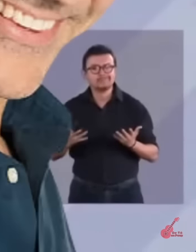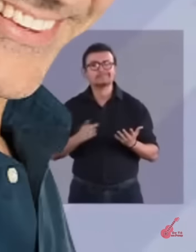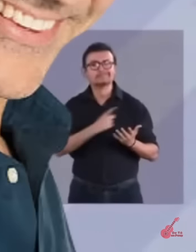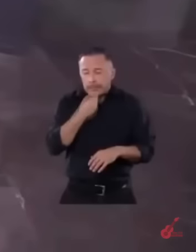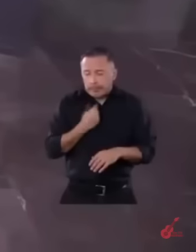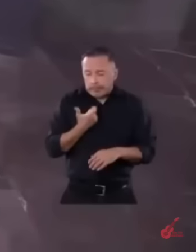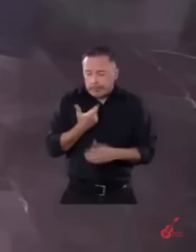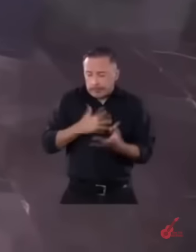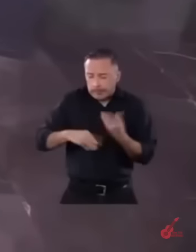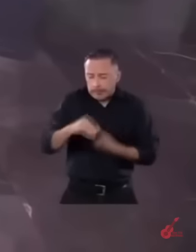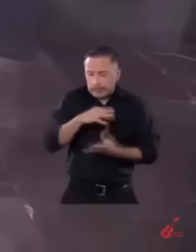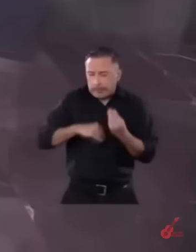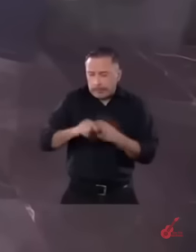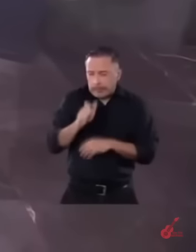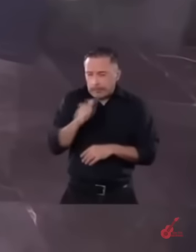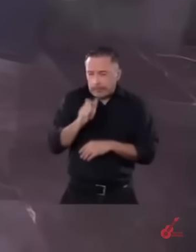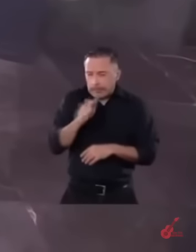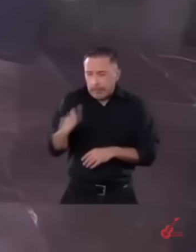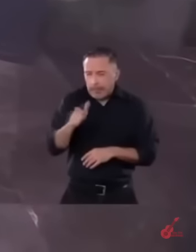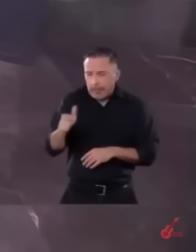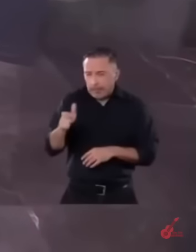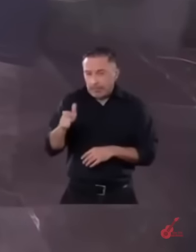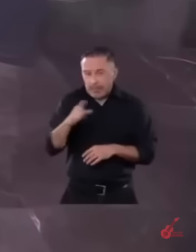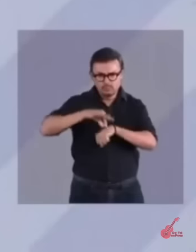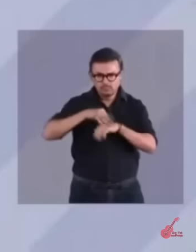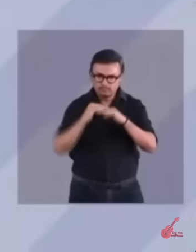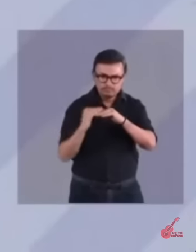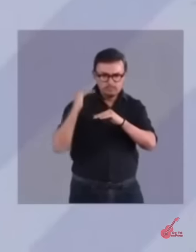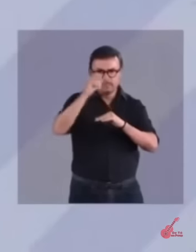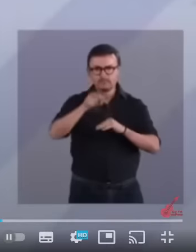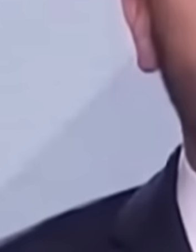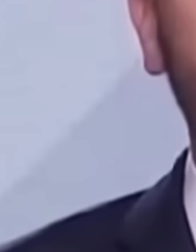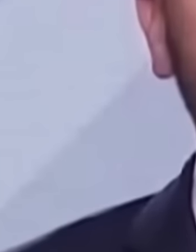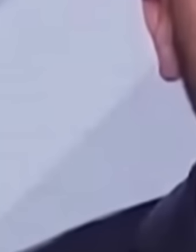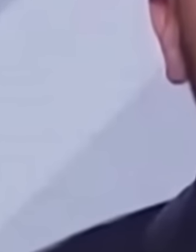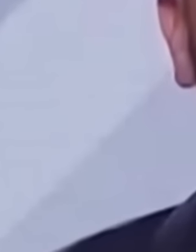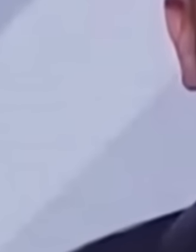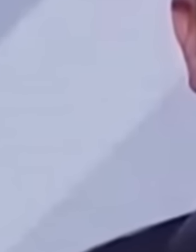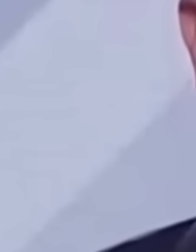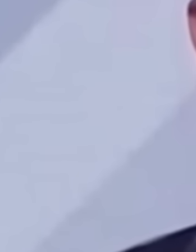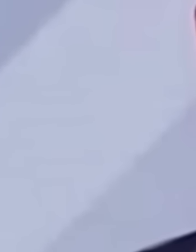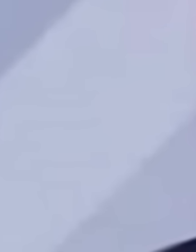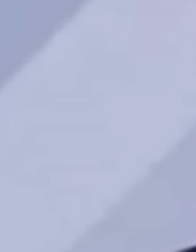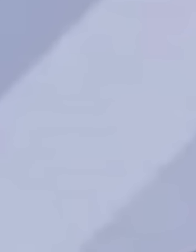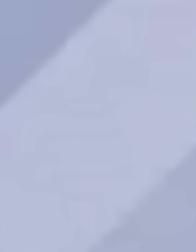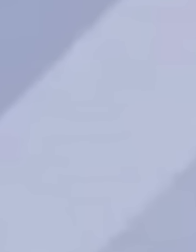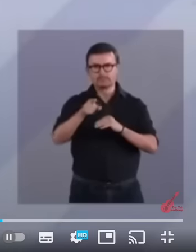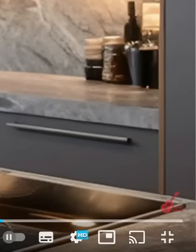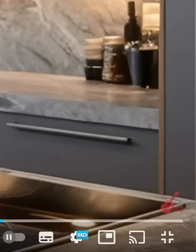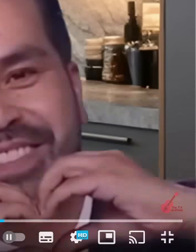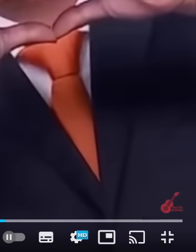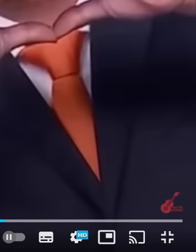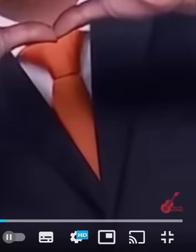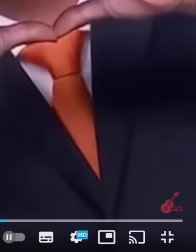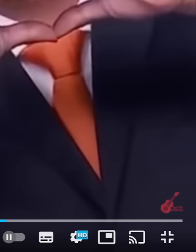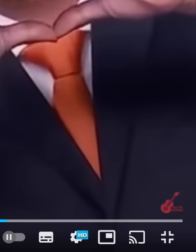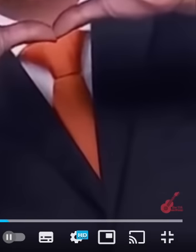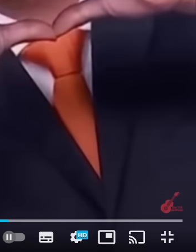esas dementes para tener ese amor paternal que el gobierno les ha negado. Y darles una... ¡Salió basada de todo un pub, güey! ...cocina